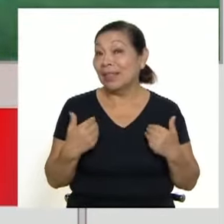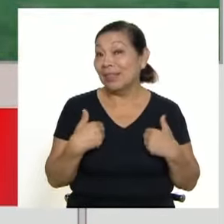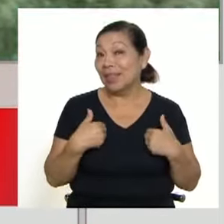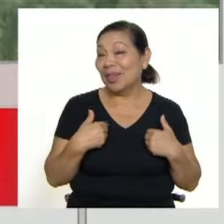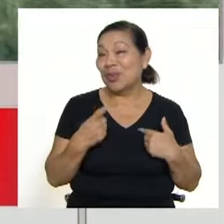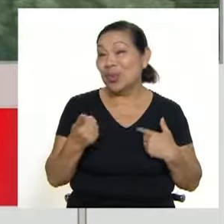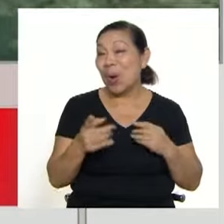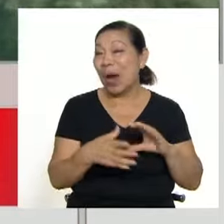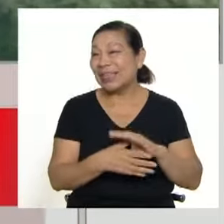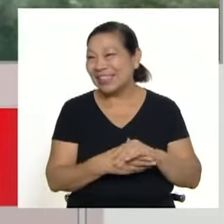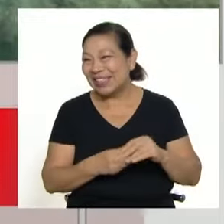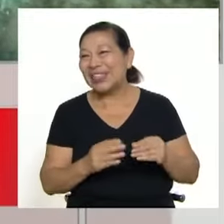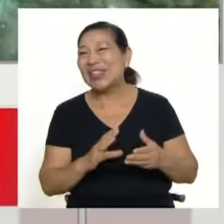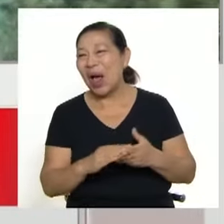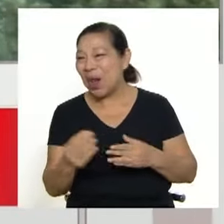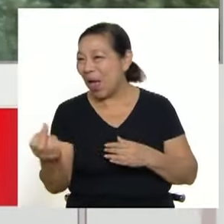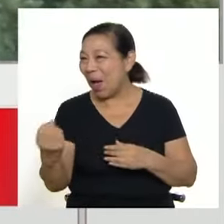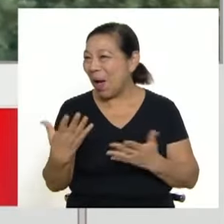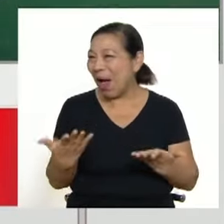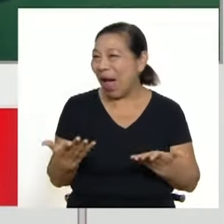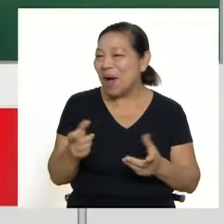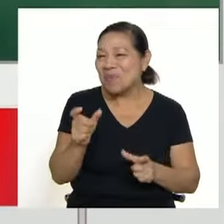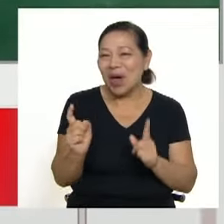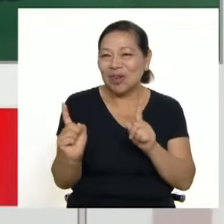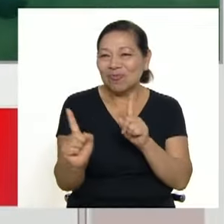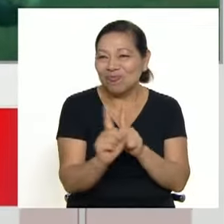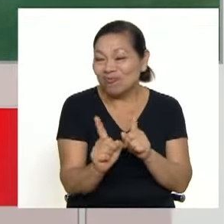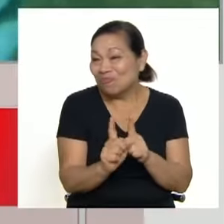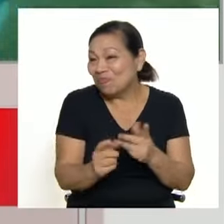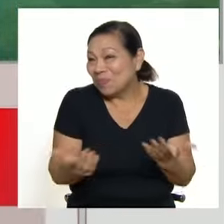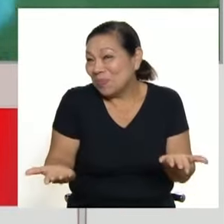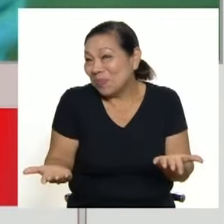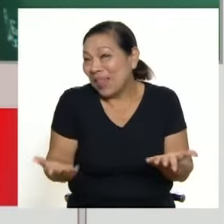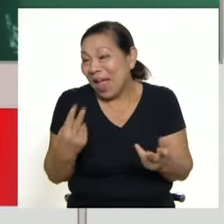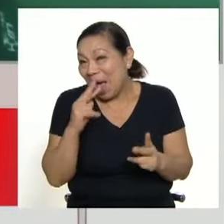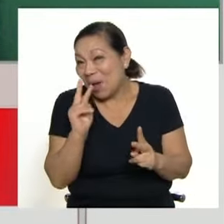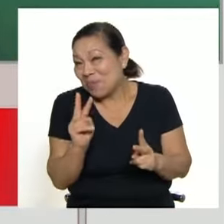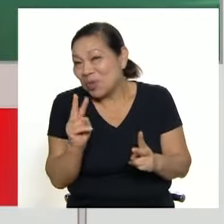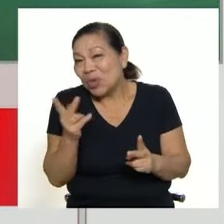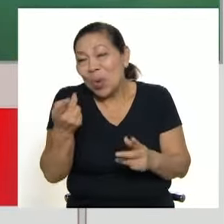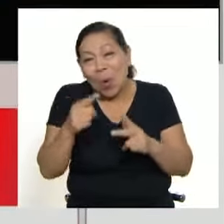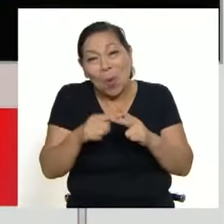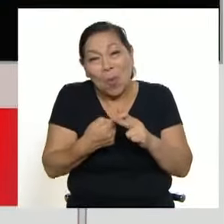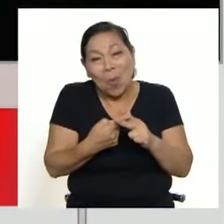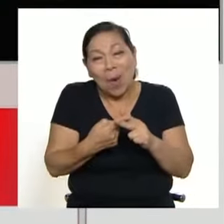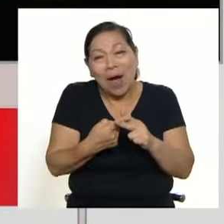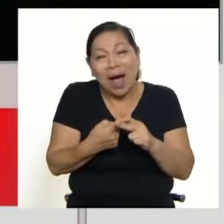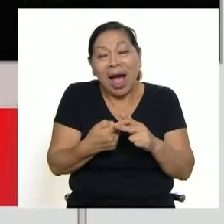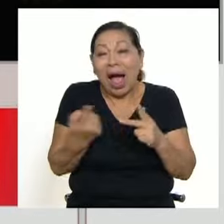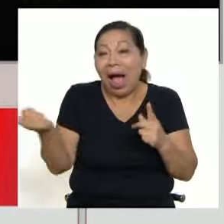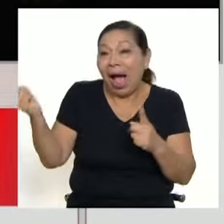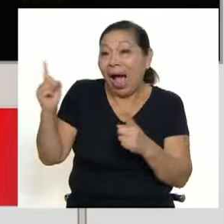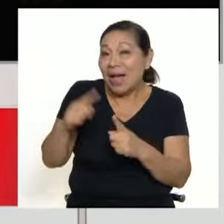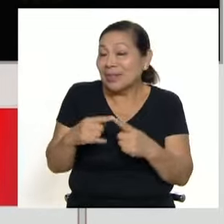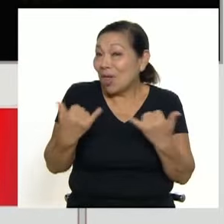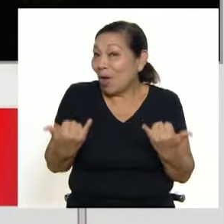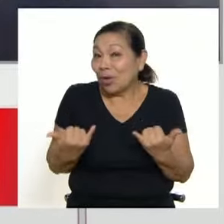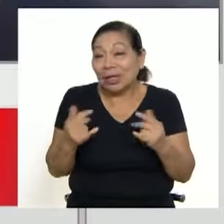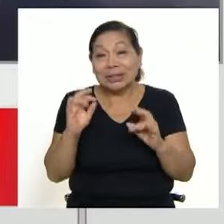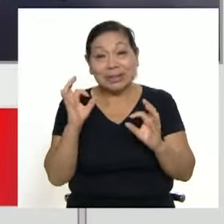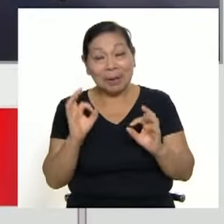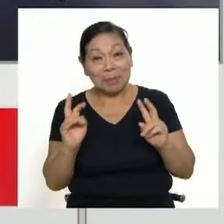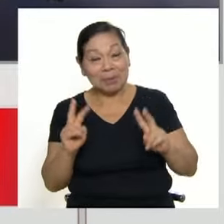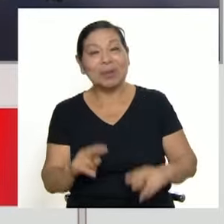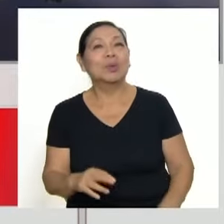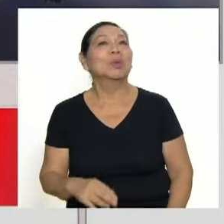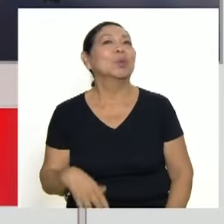ciertas anécdotas, historias de la gente que se te acerca de repente, que te ha visto desde el inicio y que hasta el día de hoy no se pierde ninguno de tus